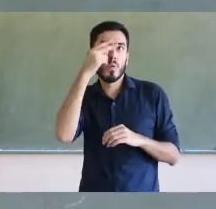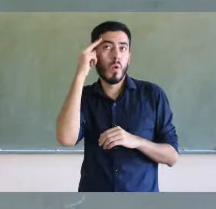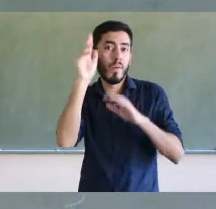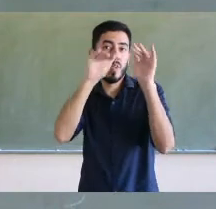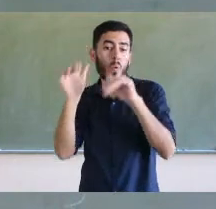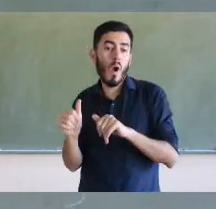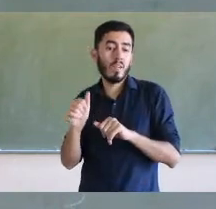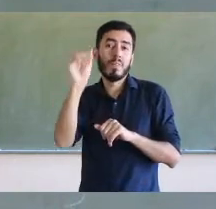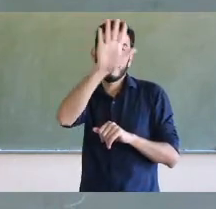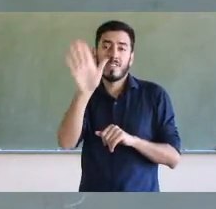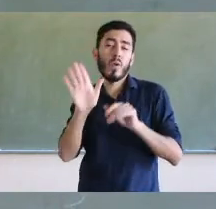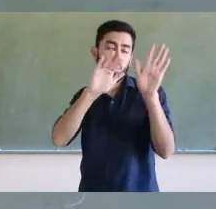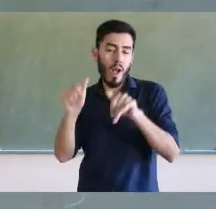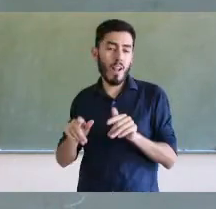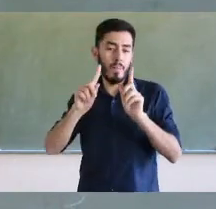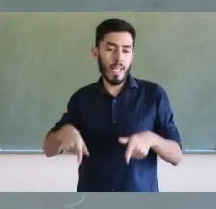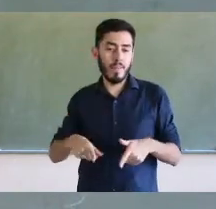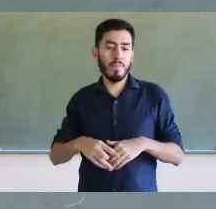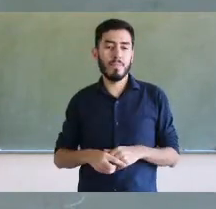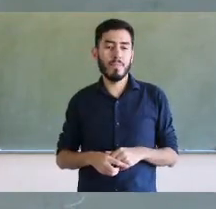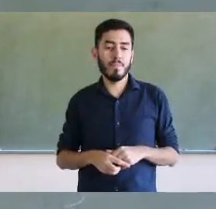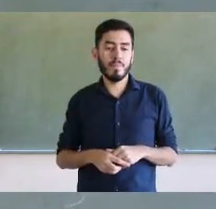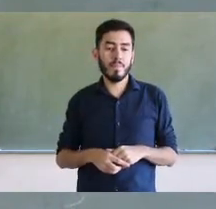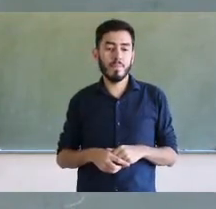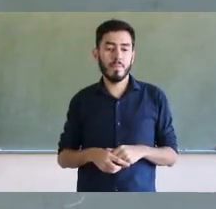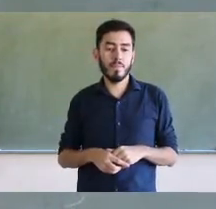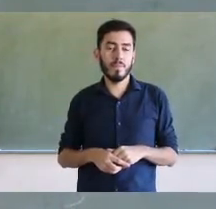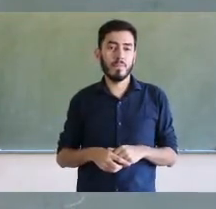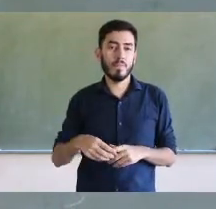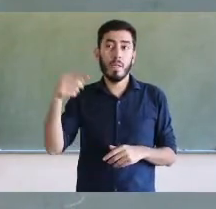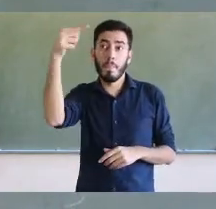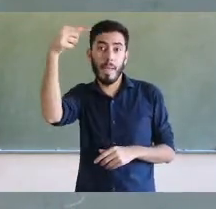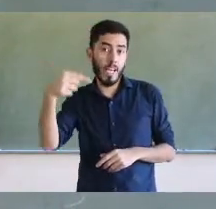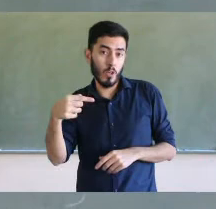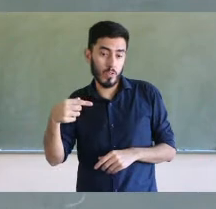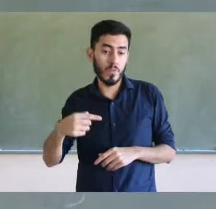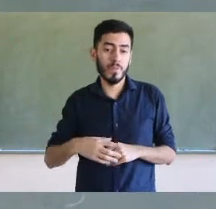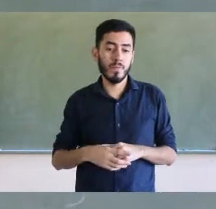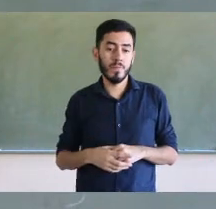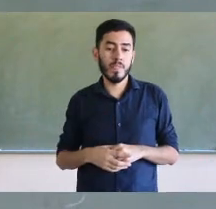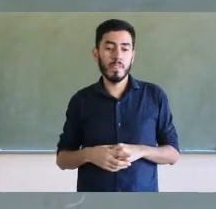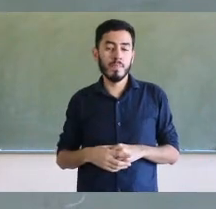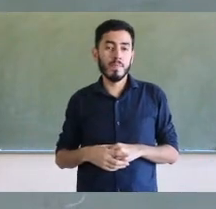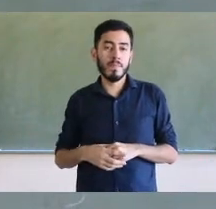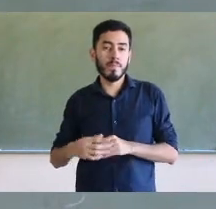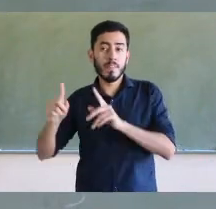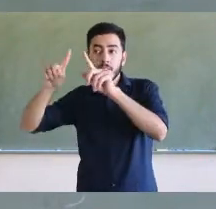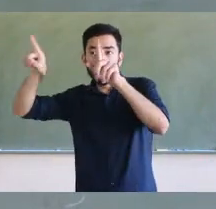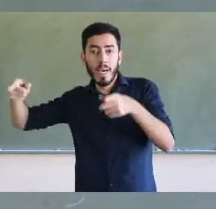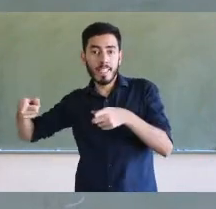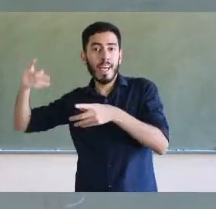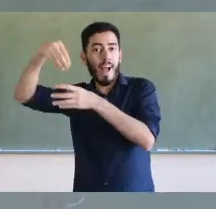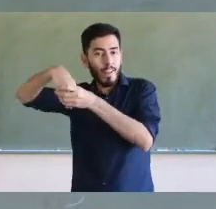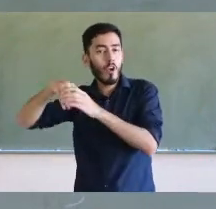el mismo numerador. Una vez que tengo esto, ¿sí? Bajo el signo menos, que es donde separe en término, y voy a resolver lo que